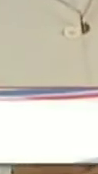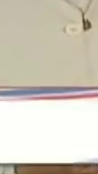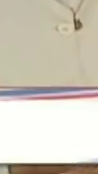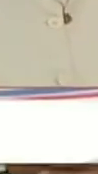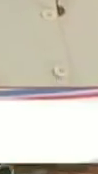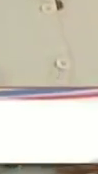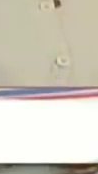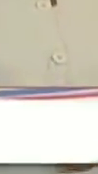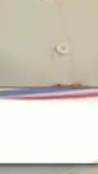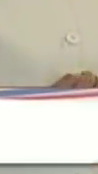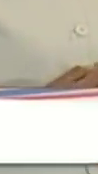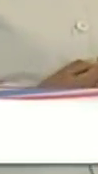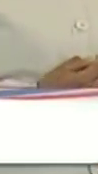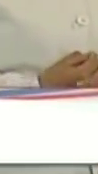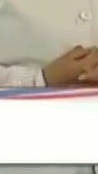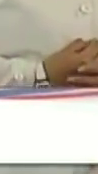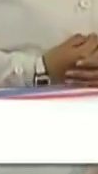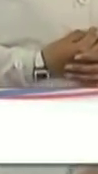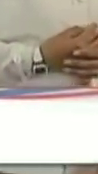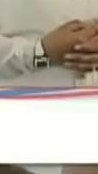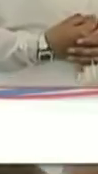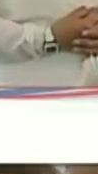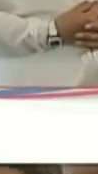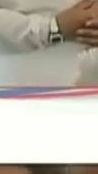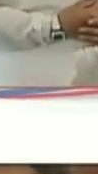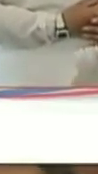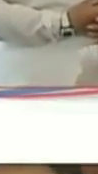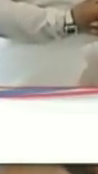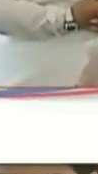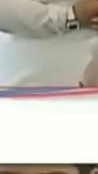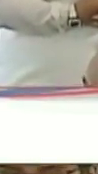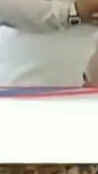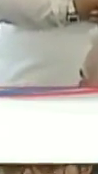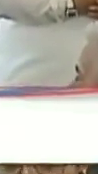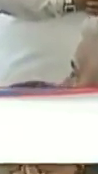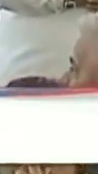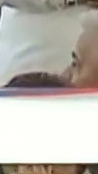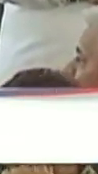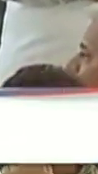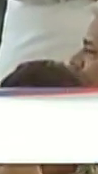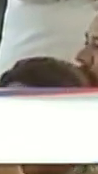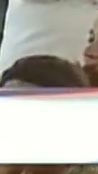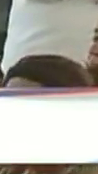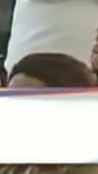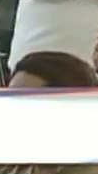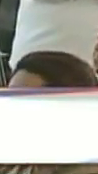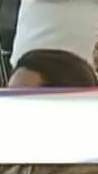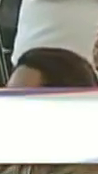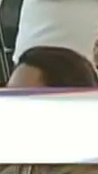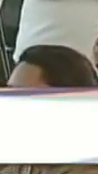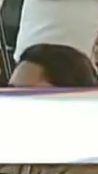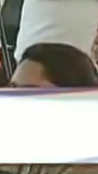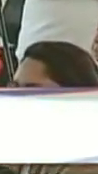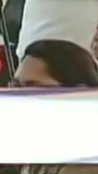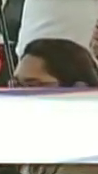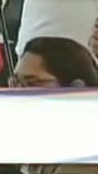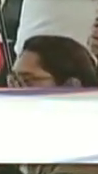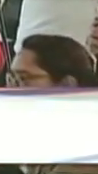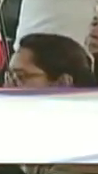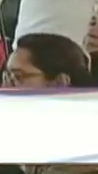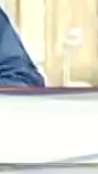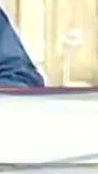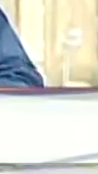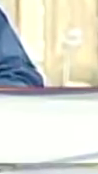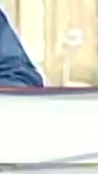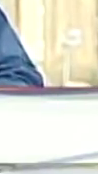voz. Edubina Morales, Osana Alvarado, Eliani González y Emily Alvarado.